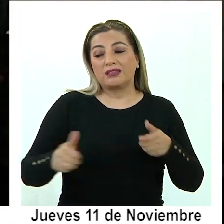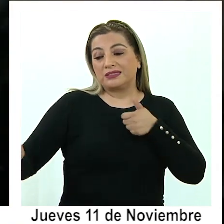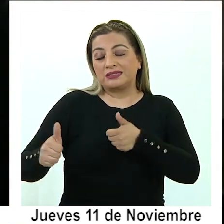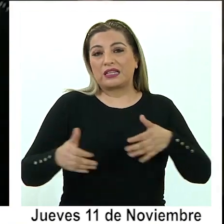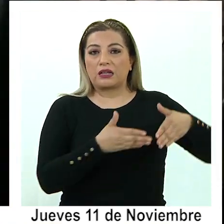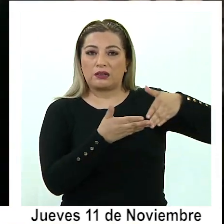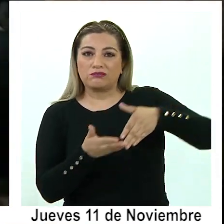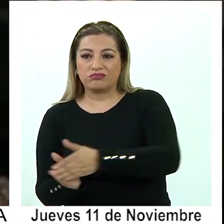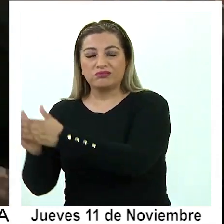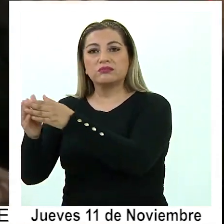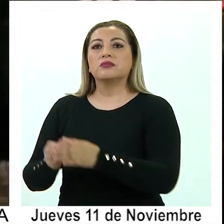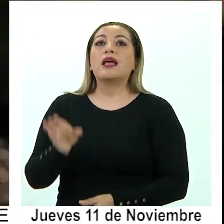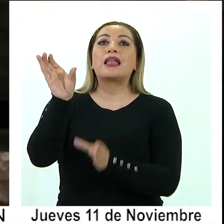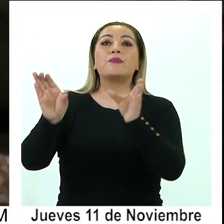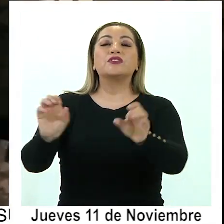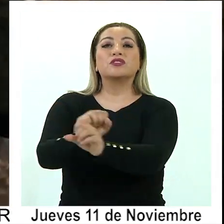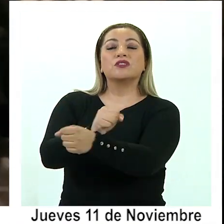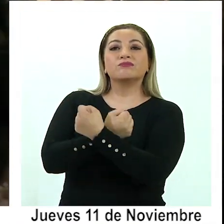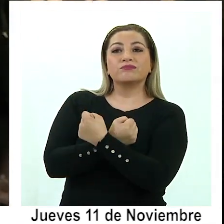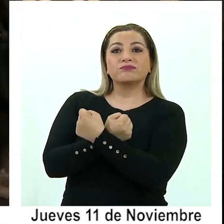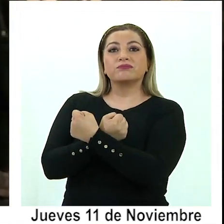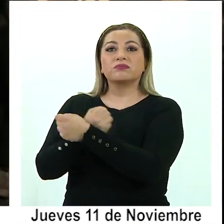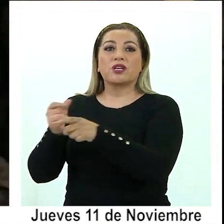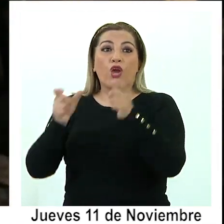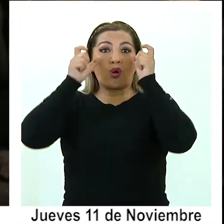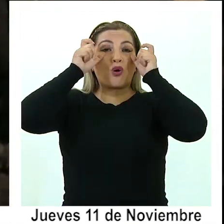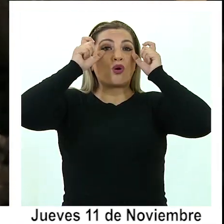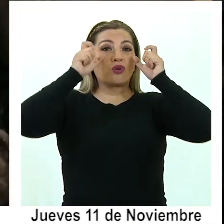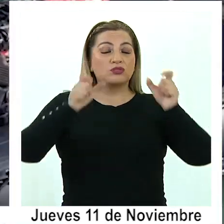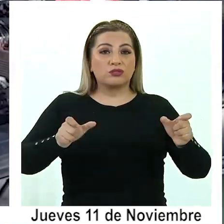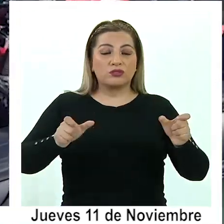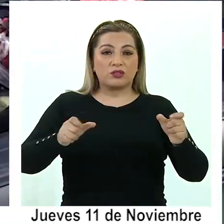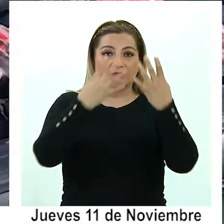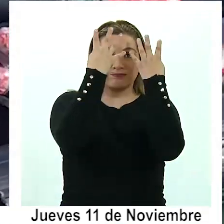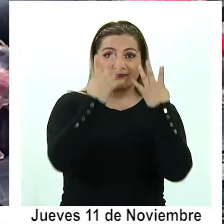Los detenidos fueron pasados a control de detención y